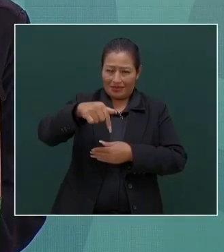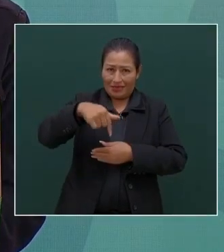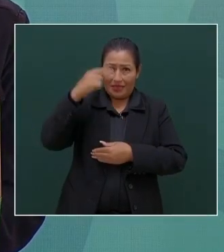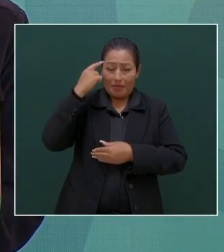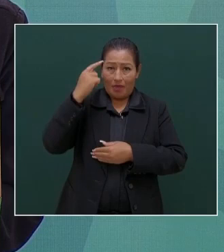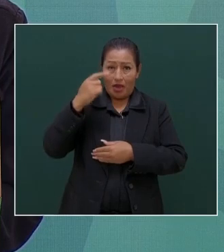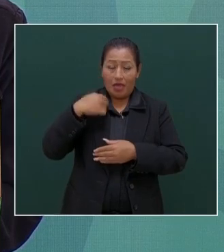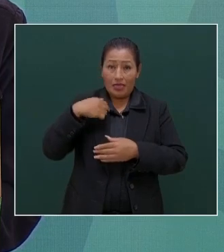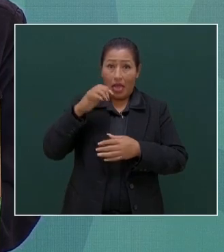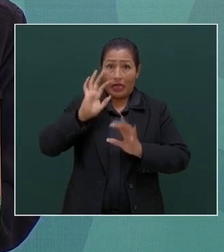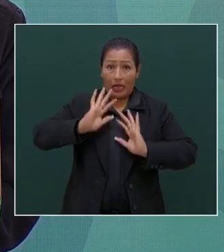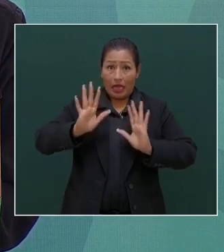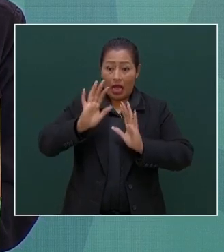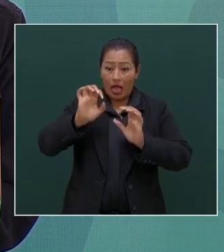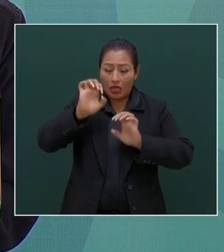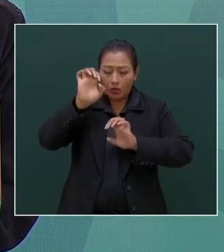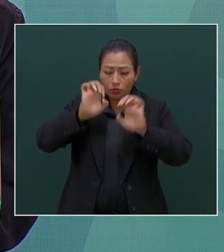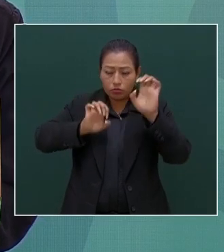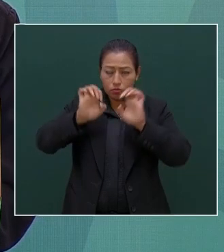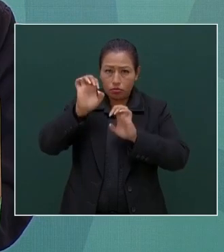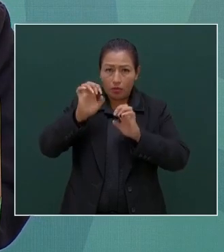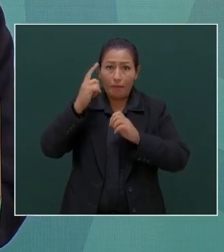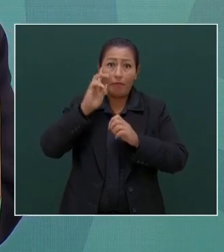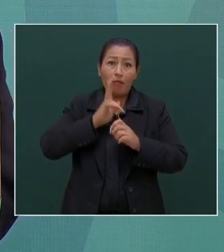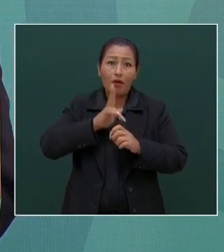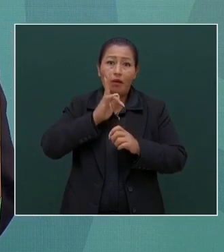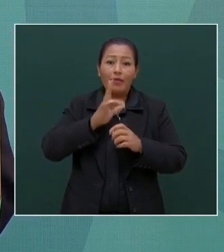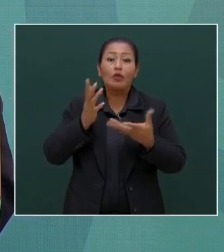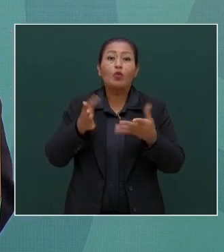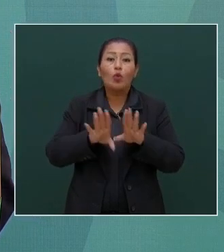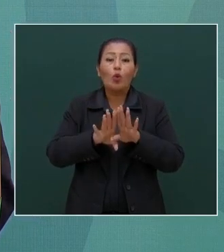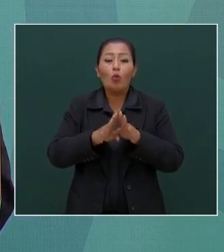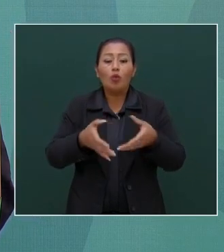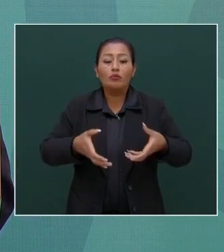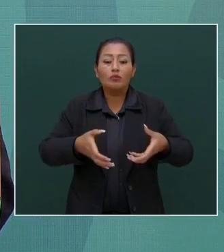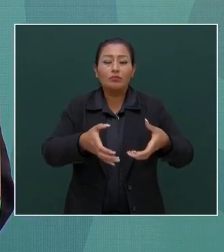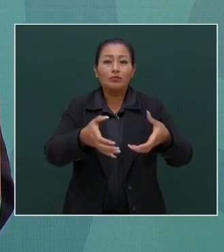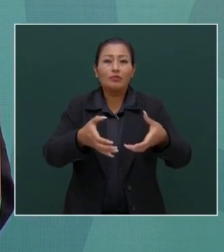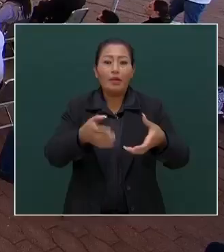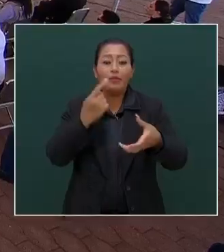la evaluación sobre el avance en caminos.